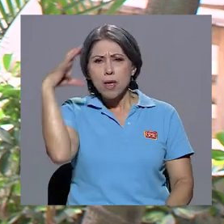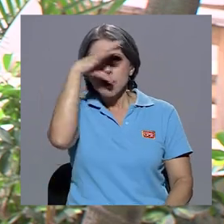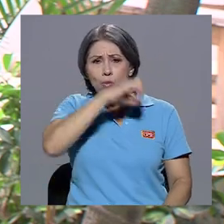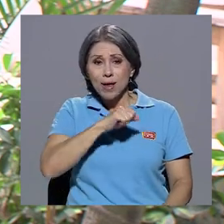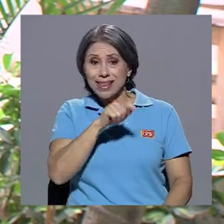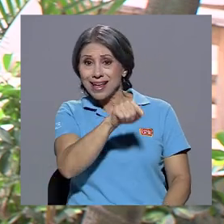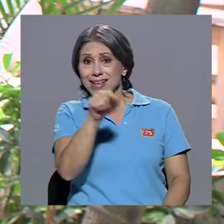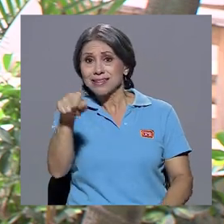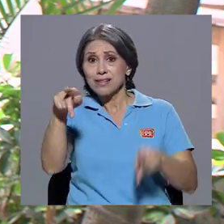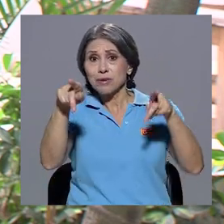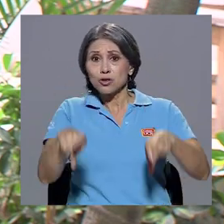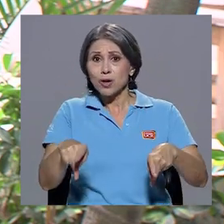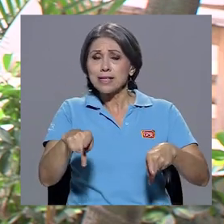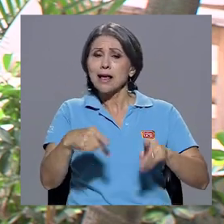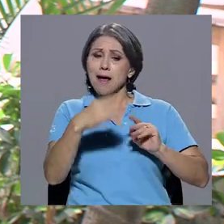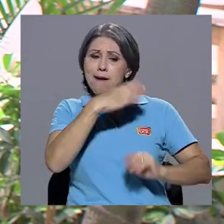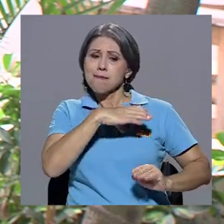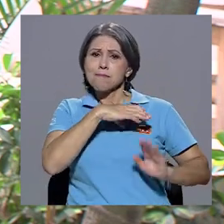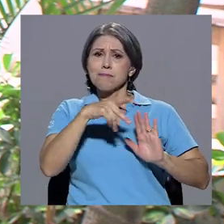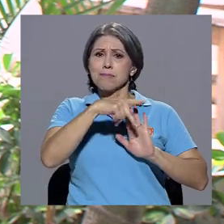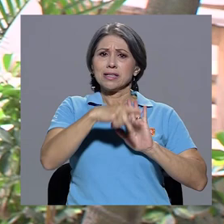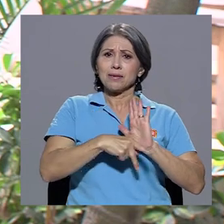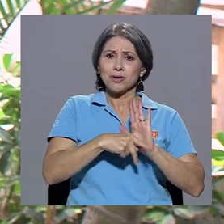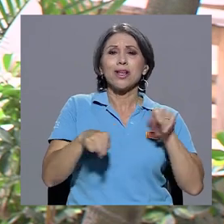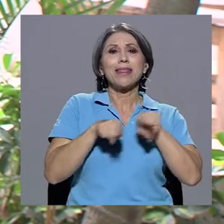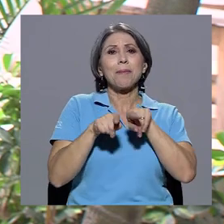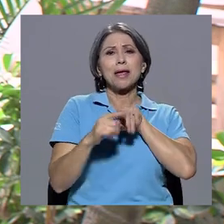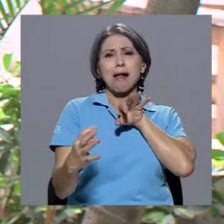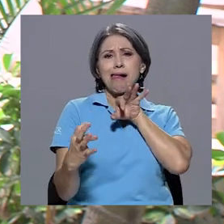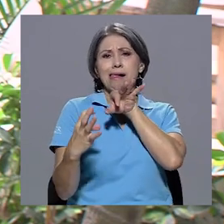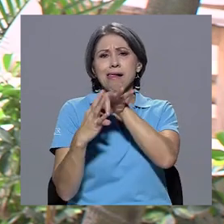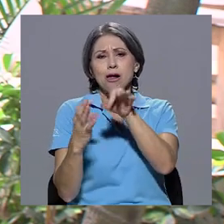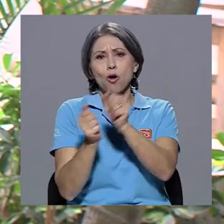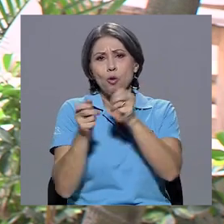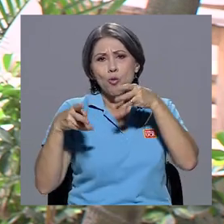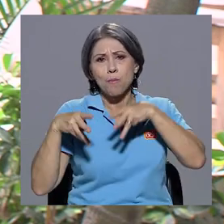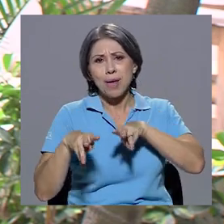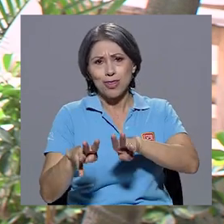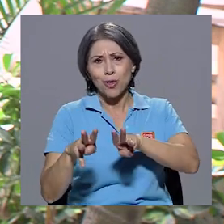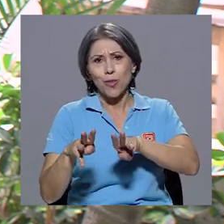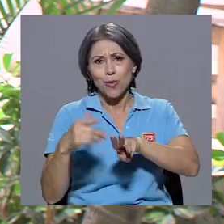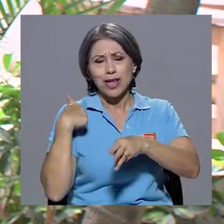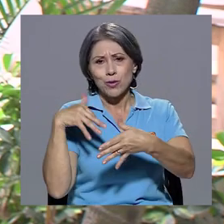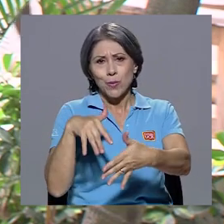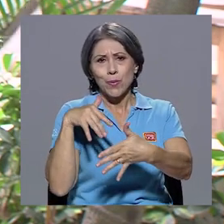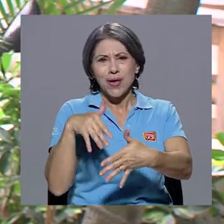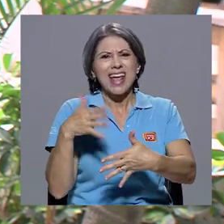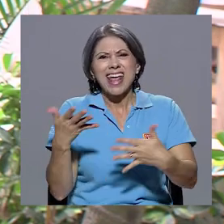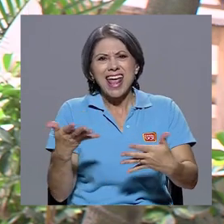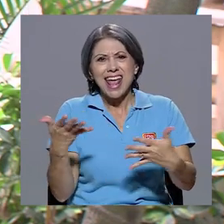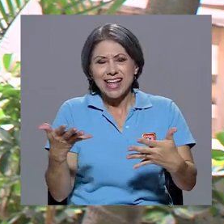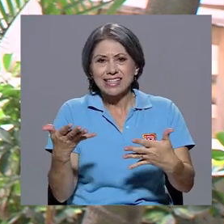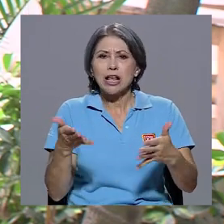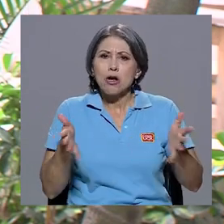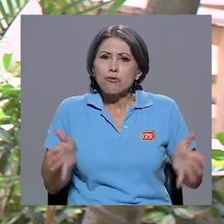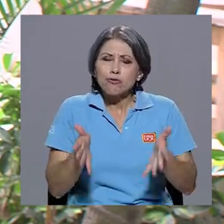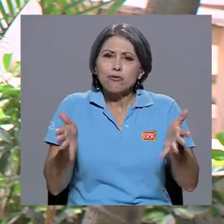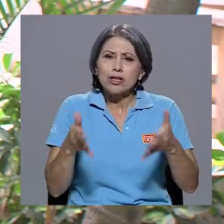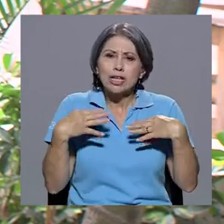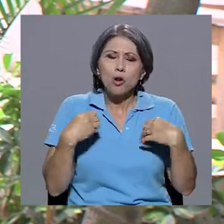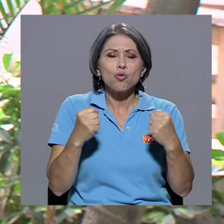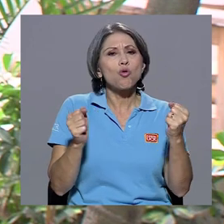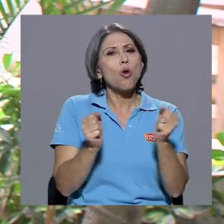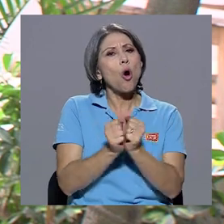ellos tienen también están alineados con un método que yo fui desenvolviendo a lo largo de mi carrera, que es sobre justamente la promoción de la salud a través de factores